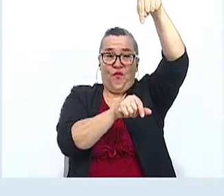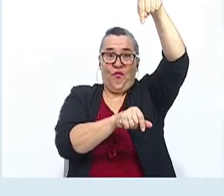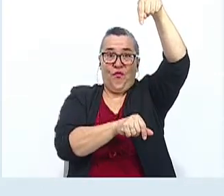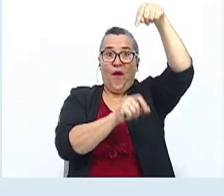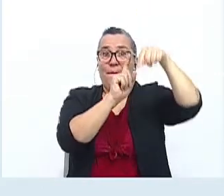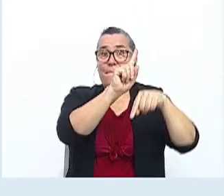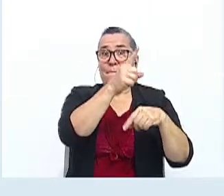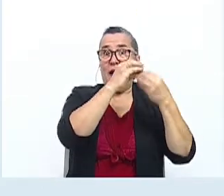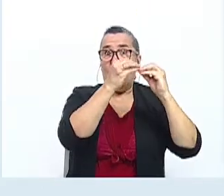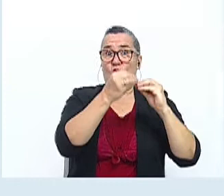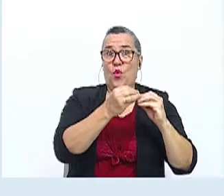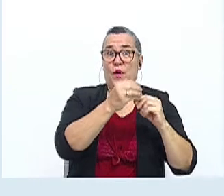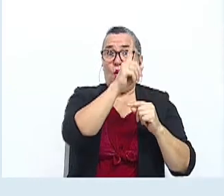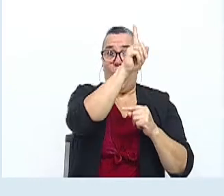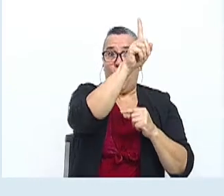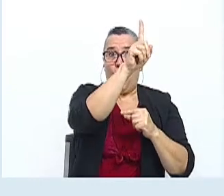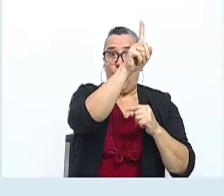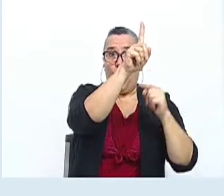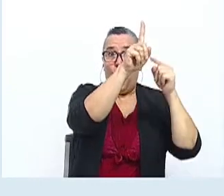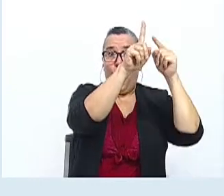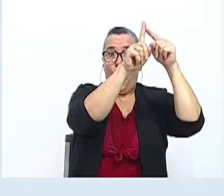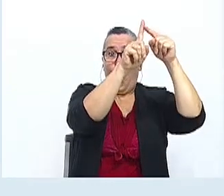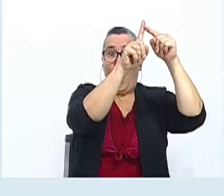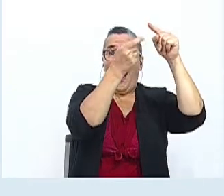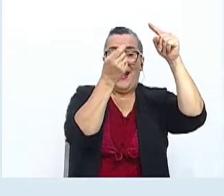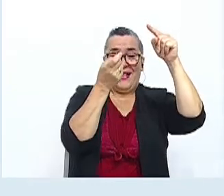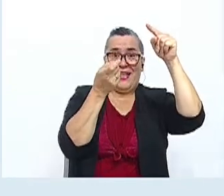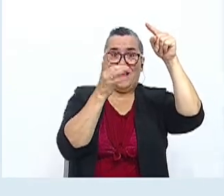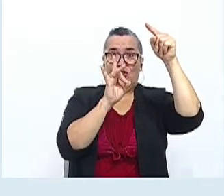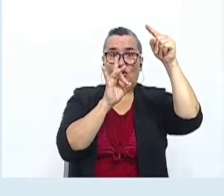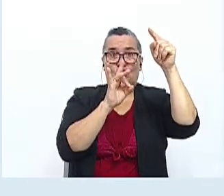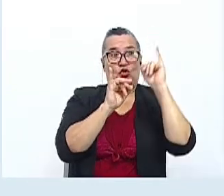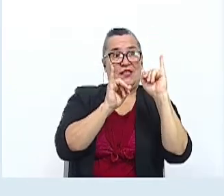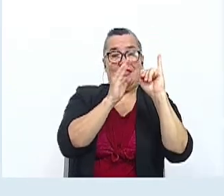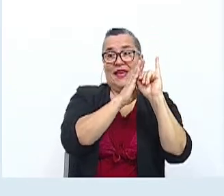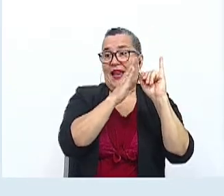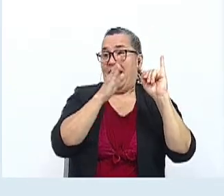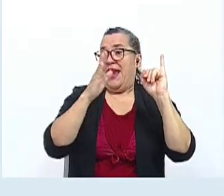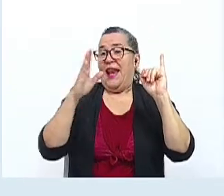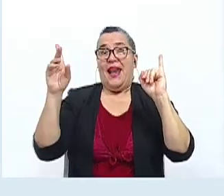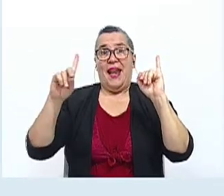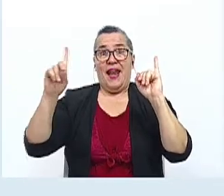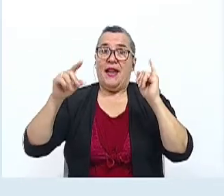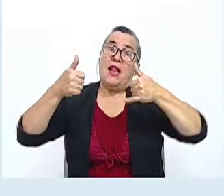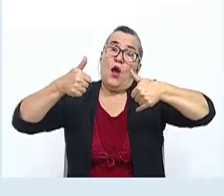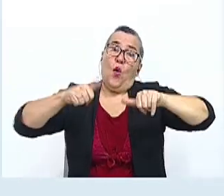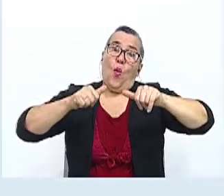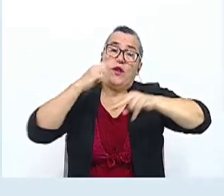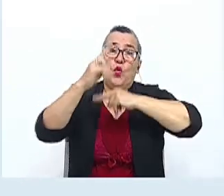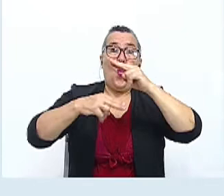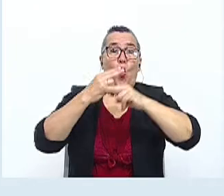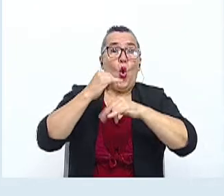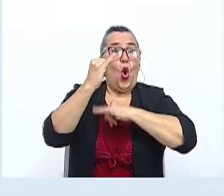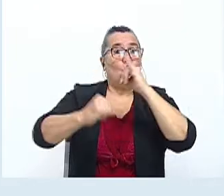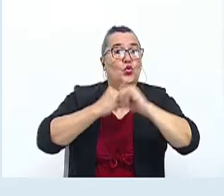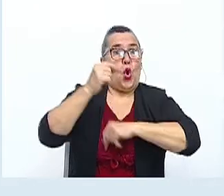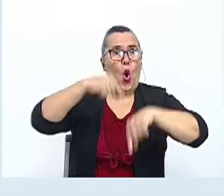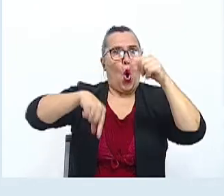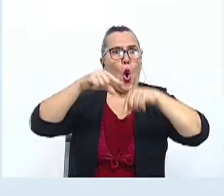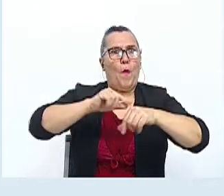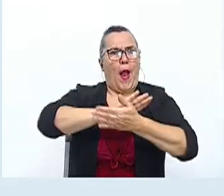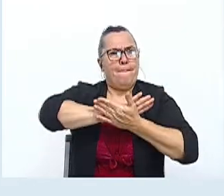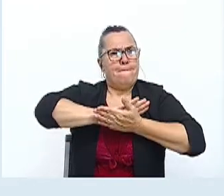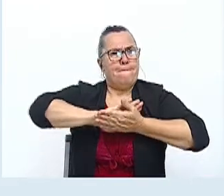estar numerada del 1 al 18, siempre de izquierda a derecha, según la Unión Internacional de Química Pura y